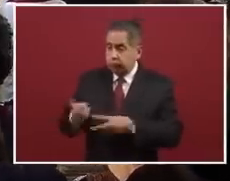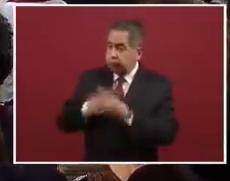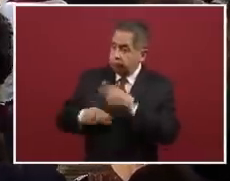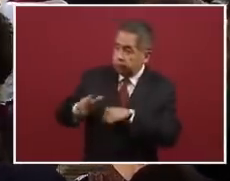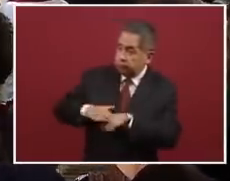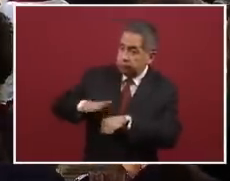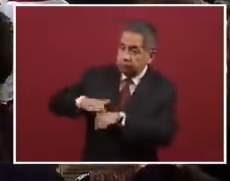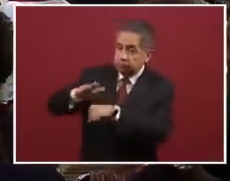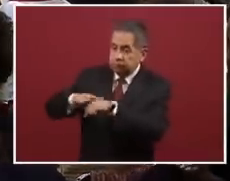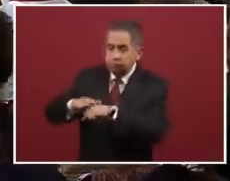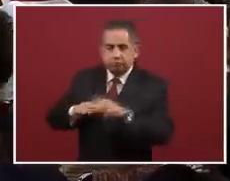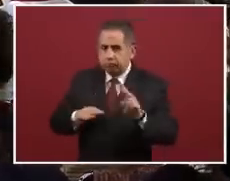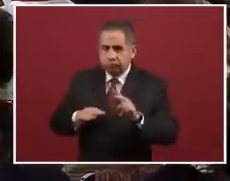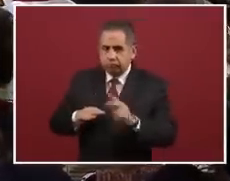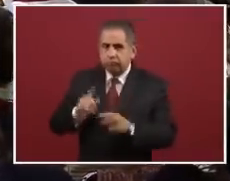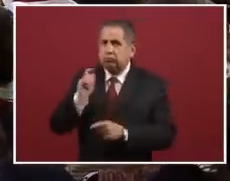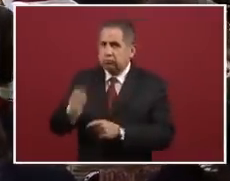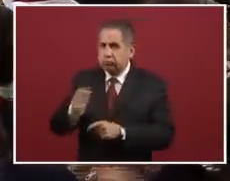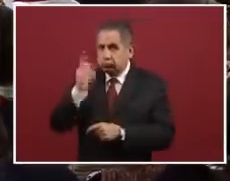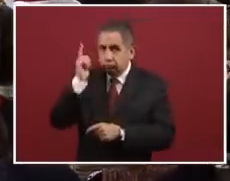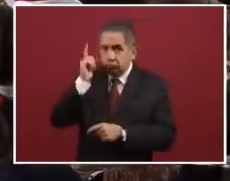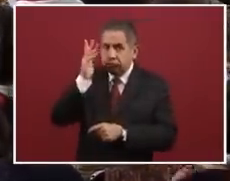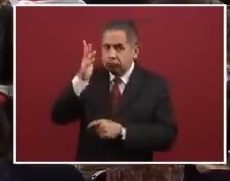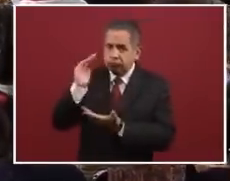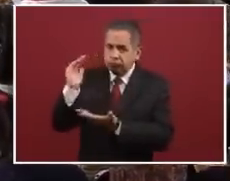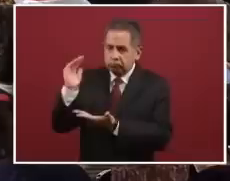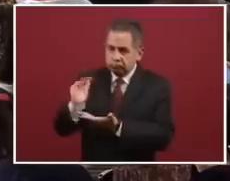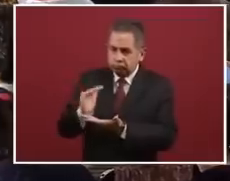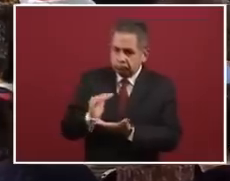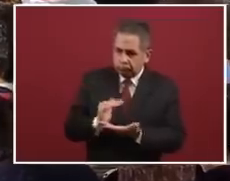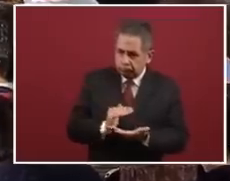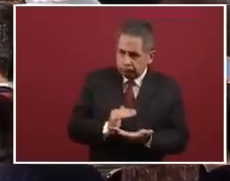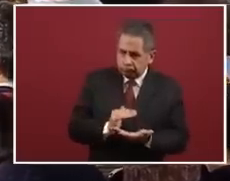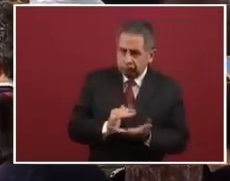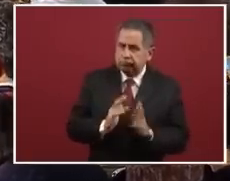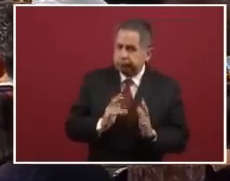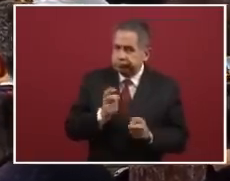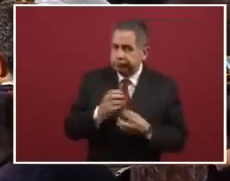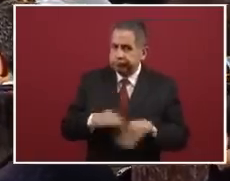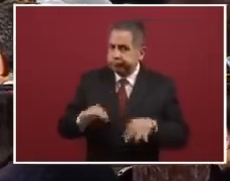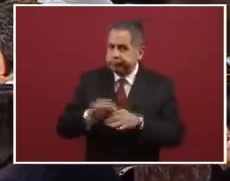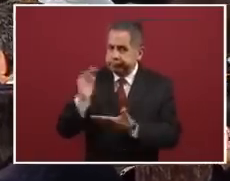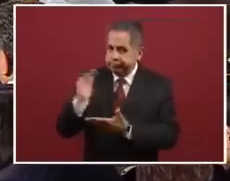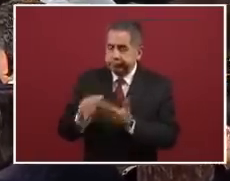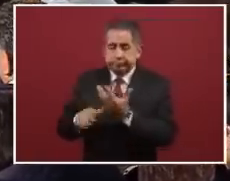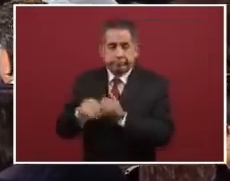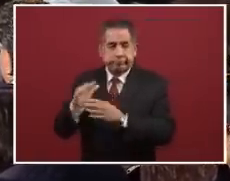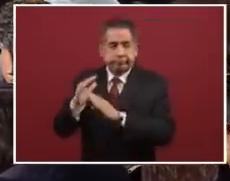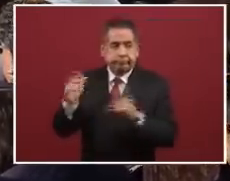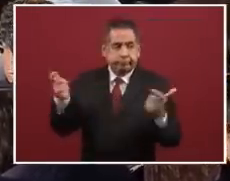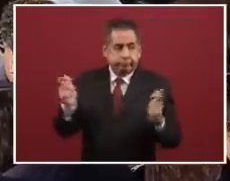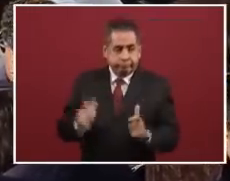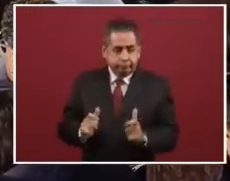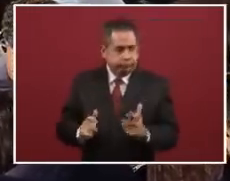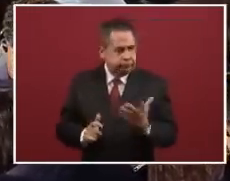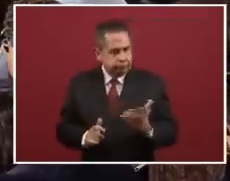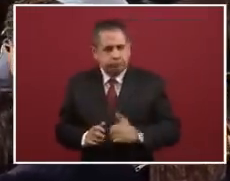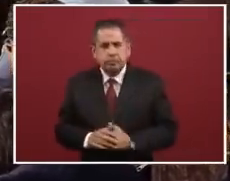una reducción del número de migrantes. Ellos no van a tener un aumento. Donde vamos a